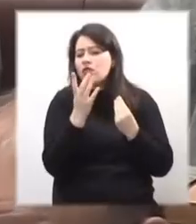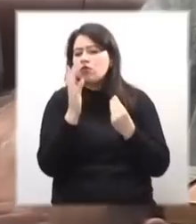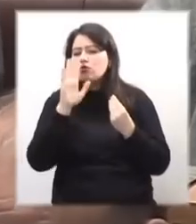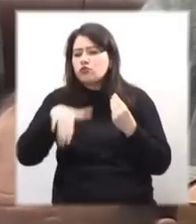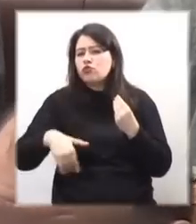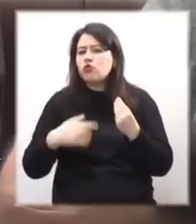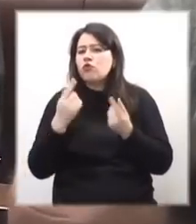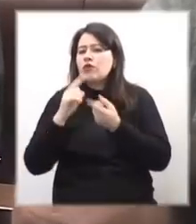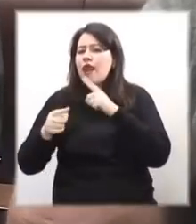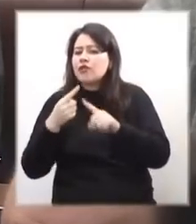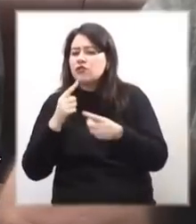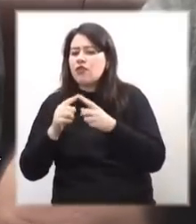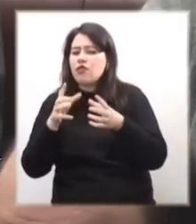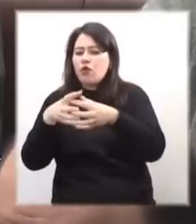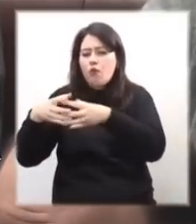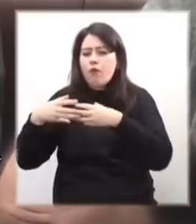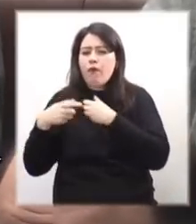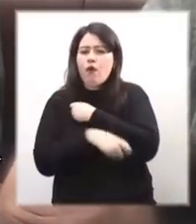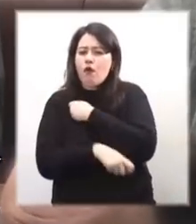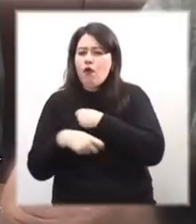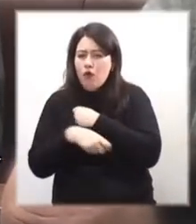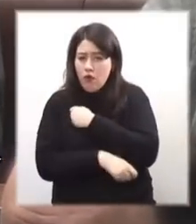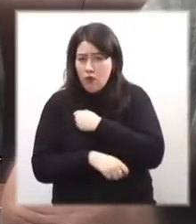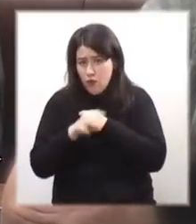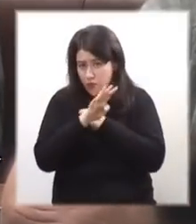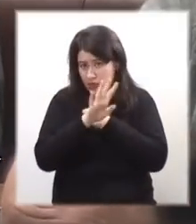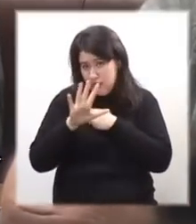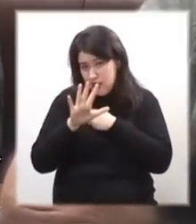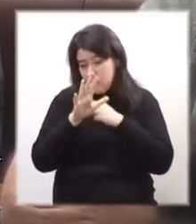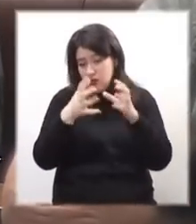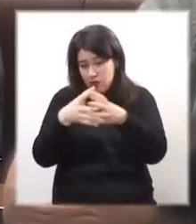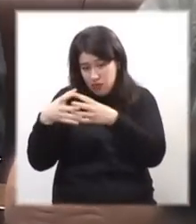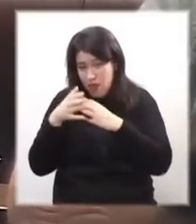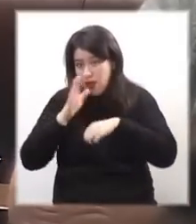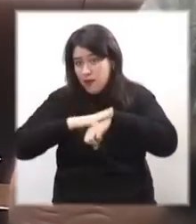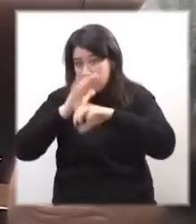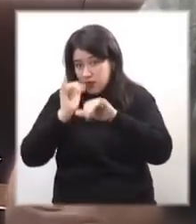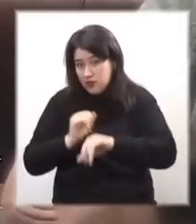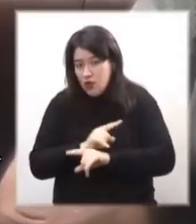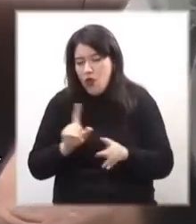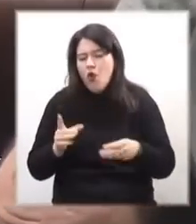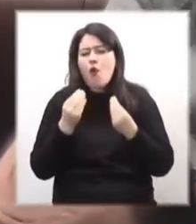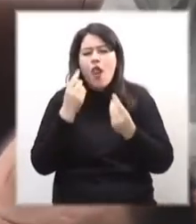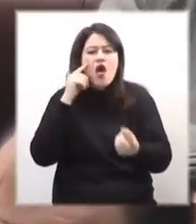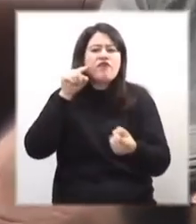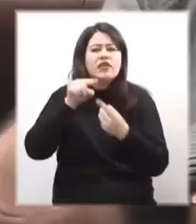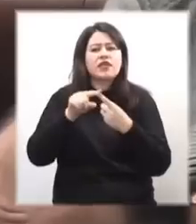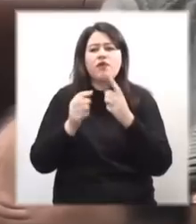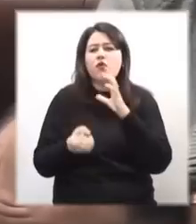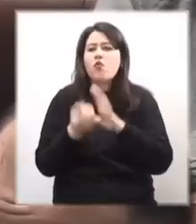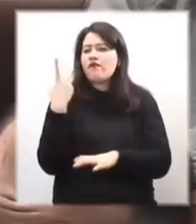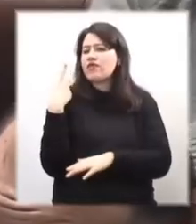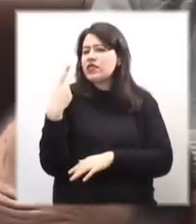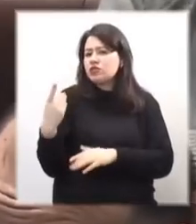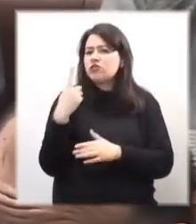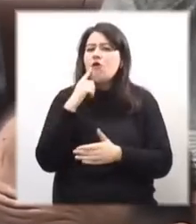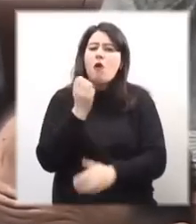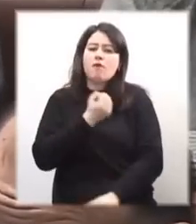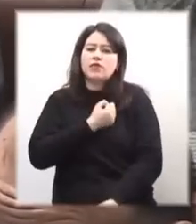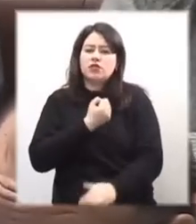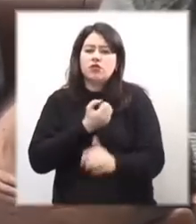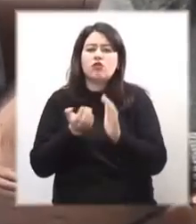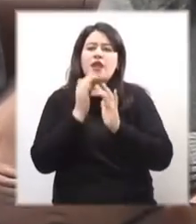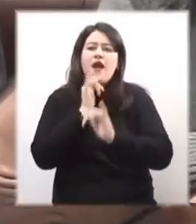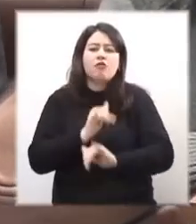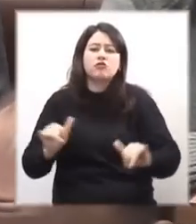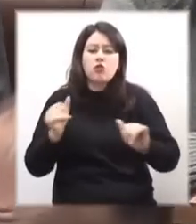grupos criminales vinculados al narcotráfico? Alguno de estos 45 grupos. ¿Qué cometidos y objetivos tendrá la nueva dirección de homicidios que se